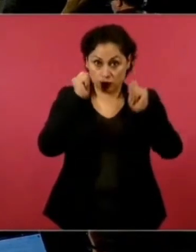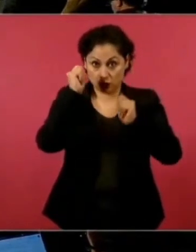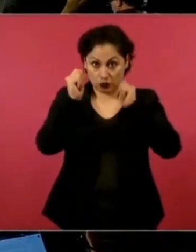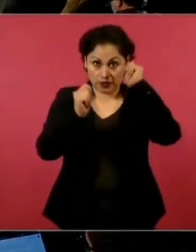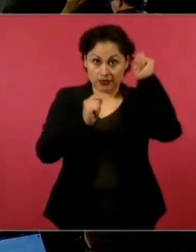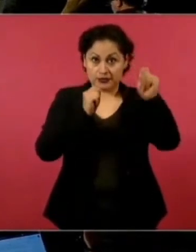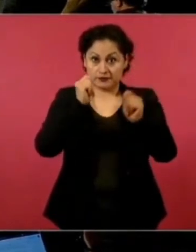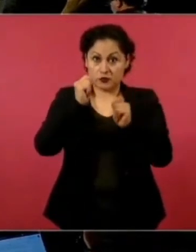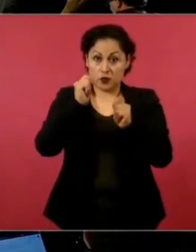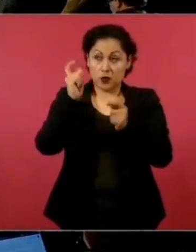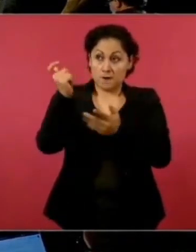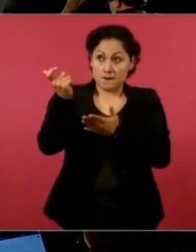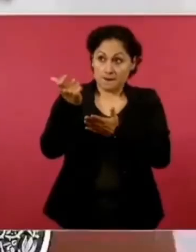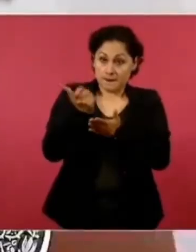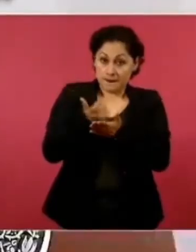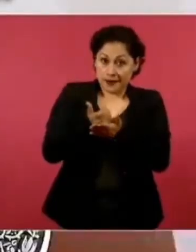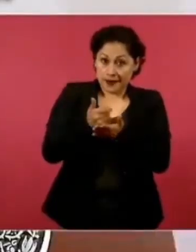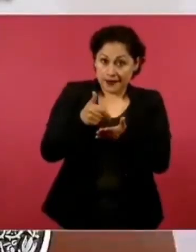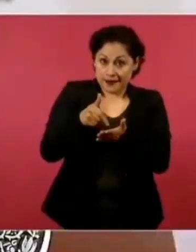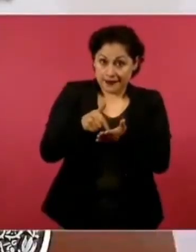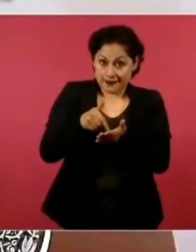cobran en dólar